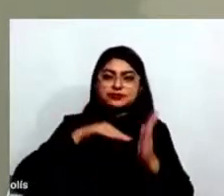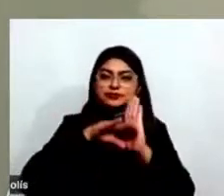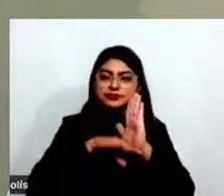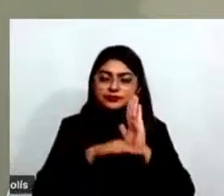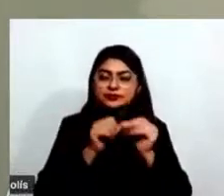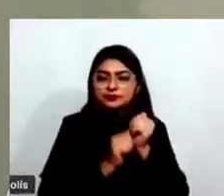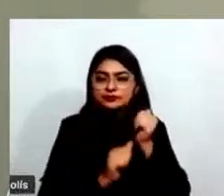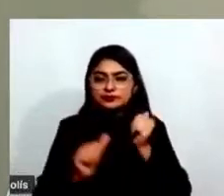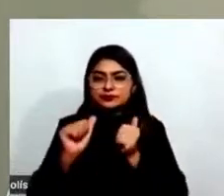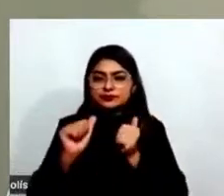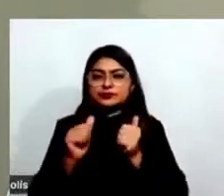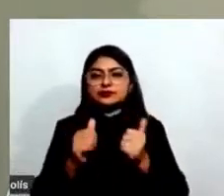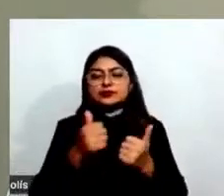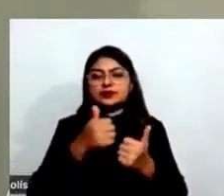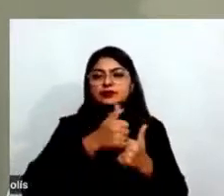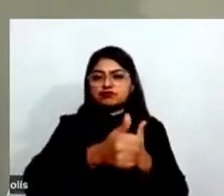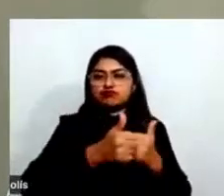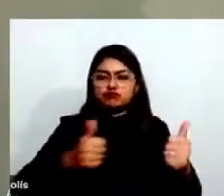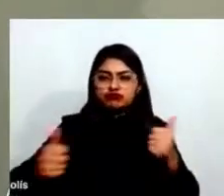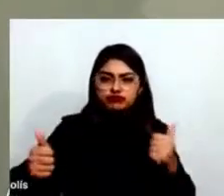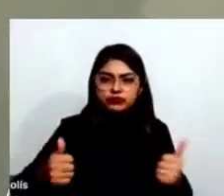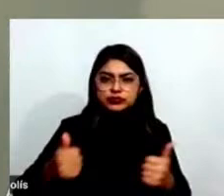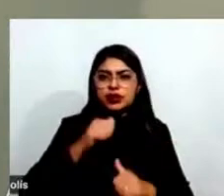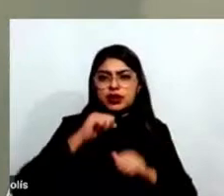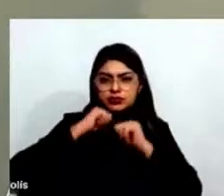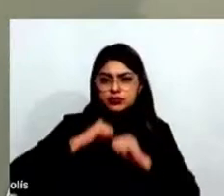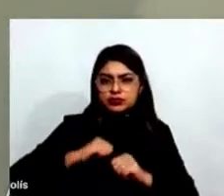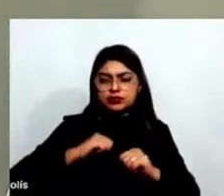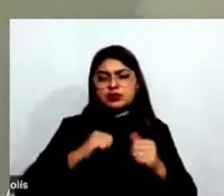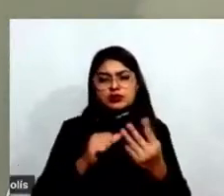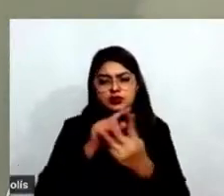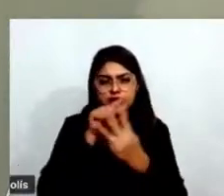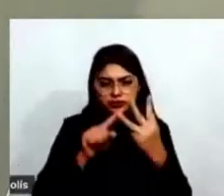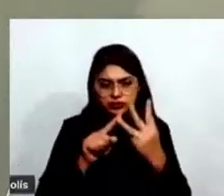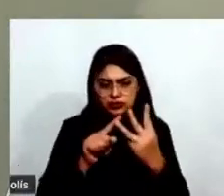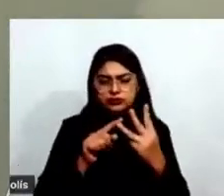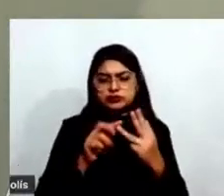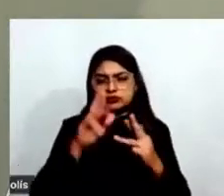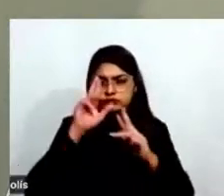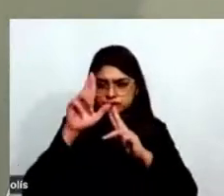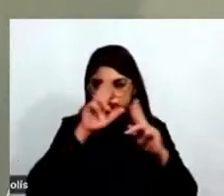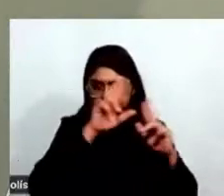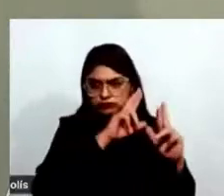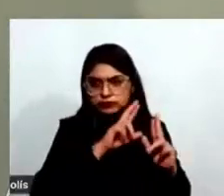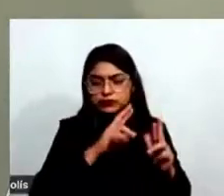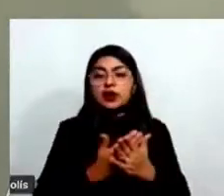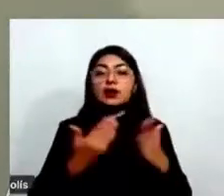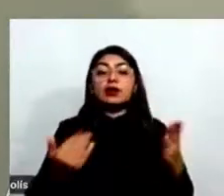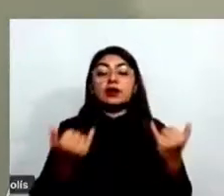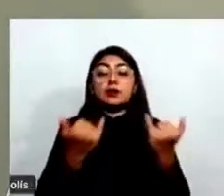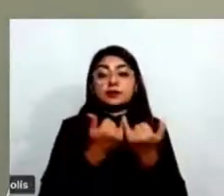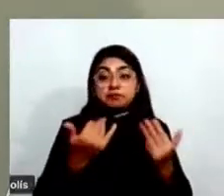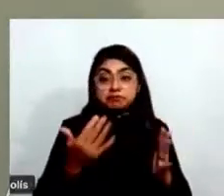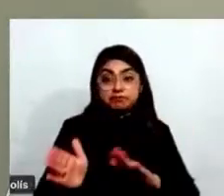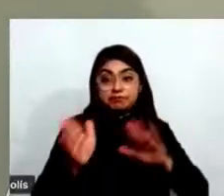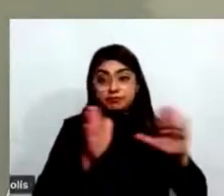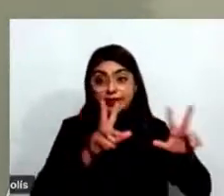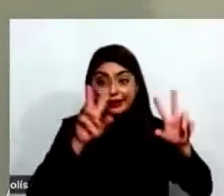Bien, si seguimos con este orden, luego vendrían los problemas relacionados con la defensa de los jueces y juezas frente a presiones